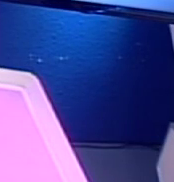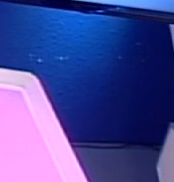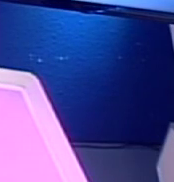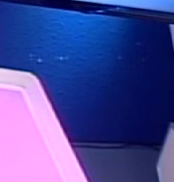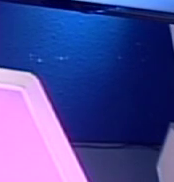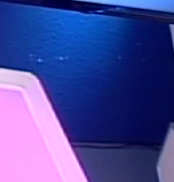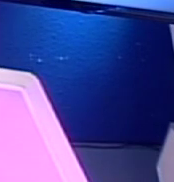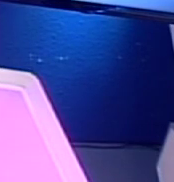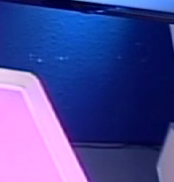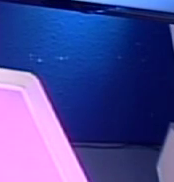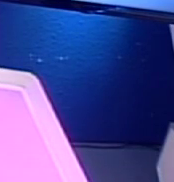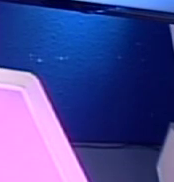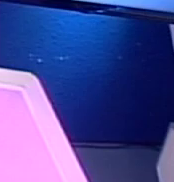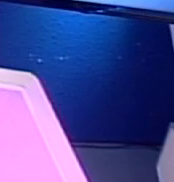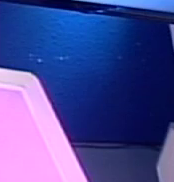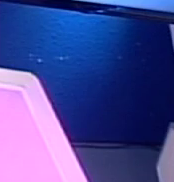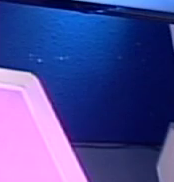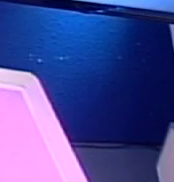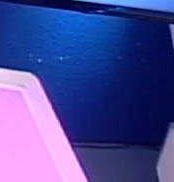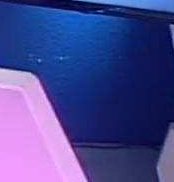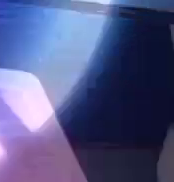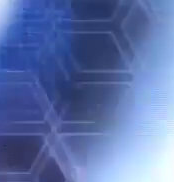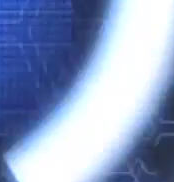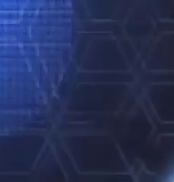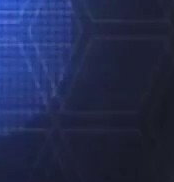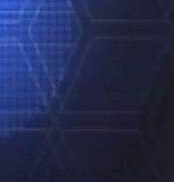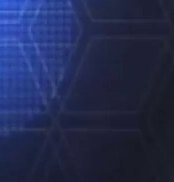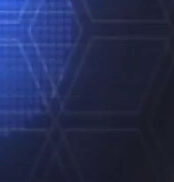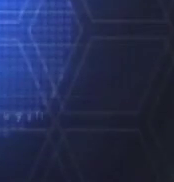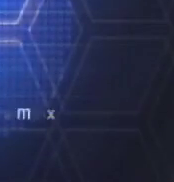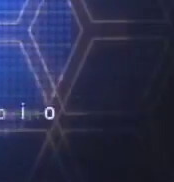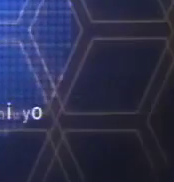con violencia no hay paraíso. Rompe el silencio ya.